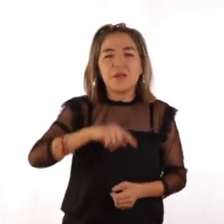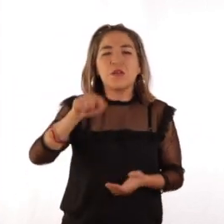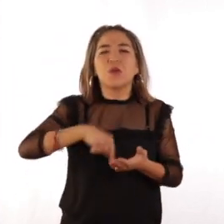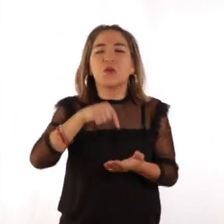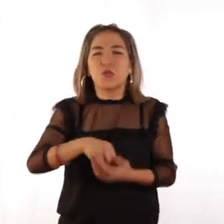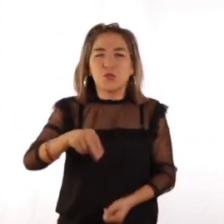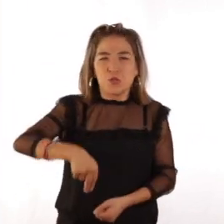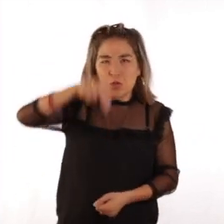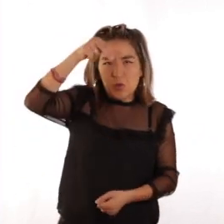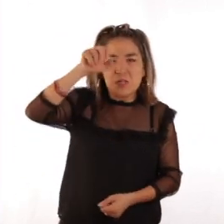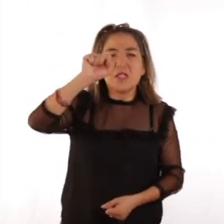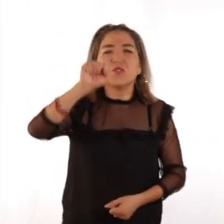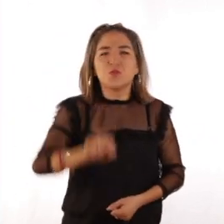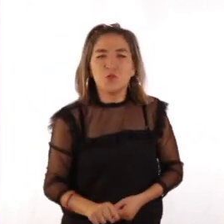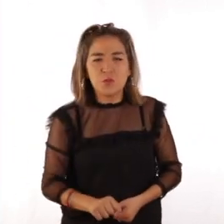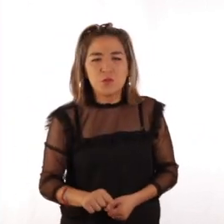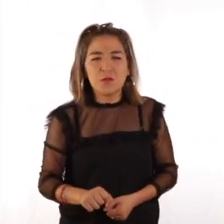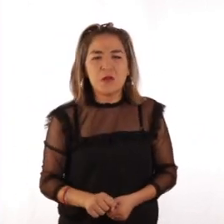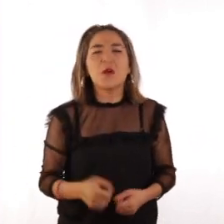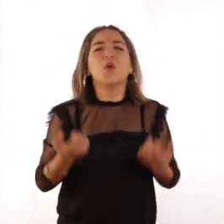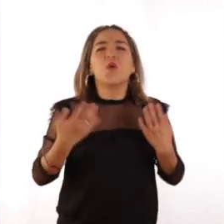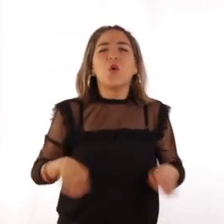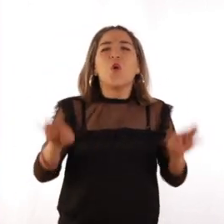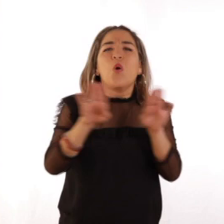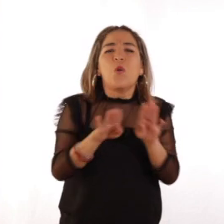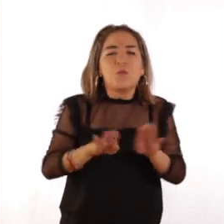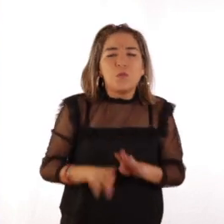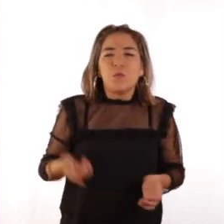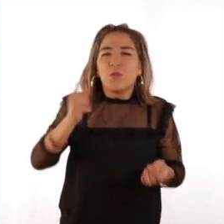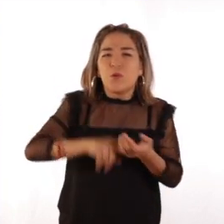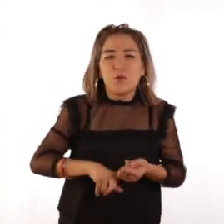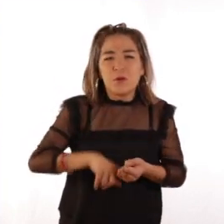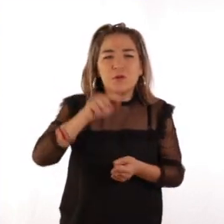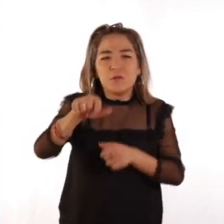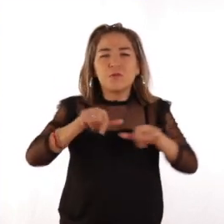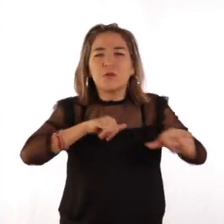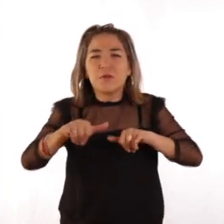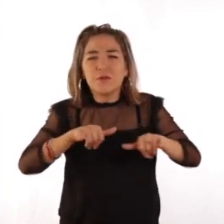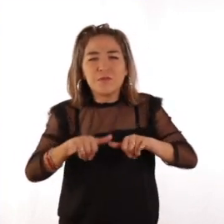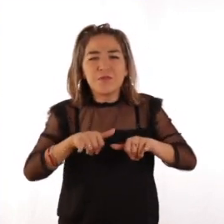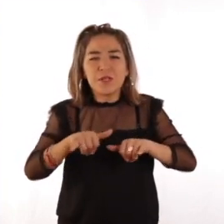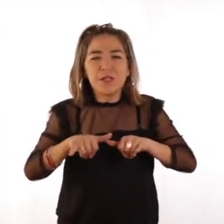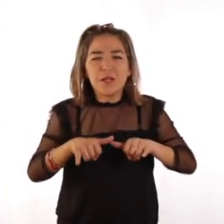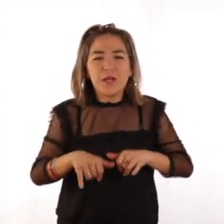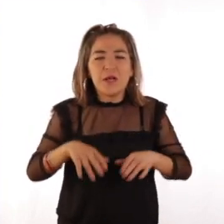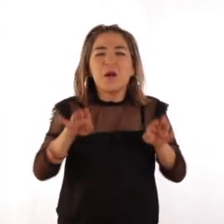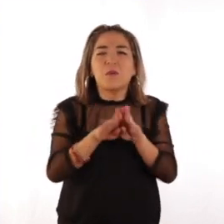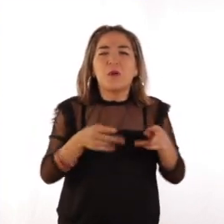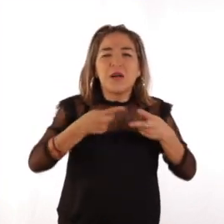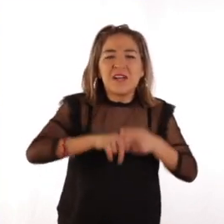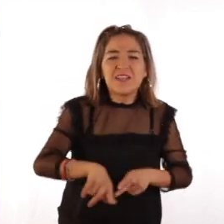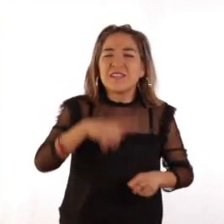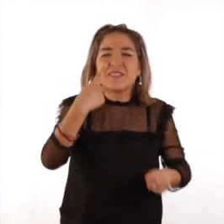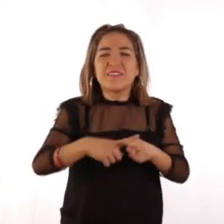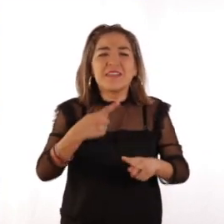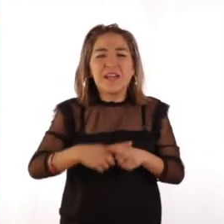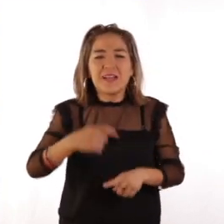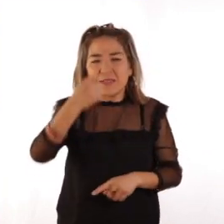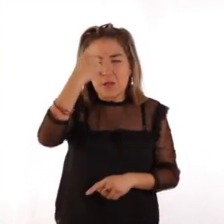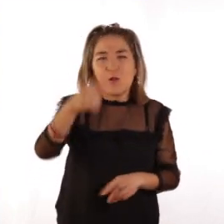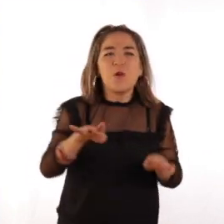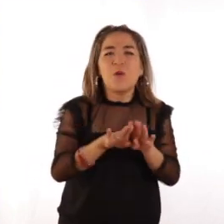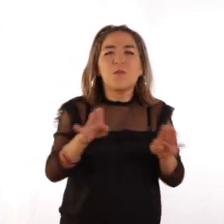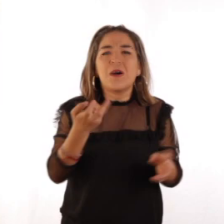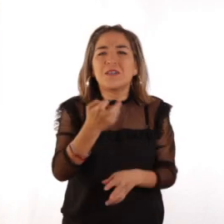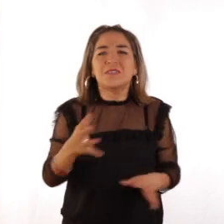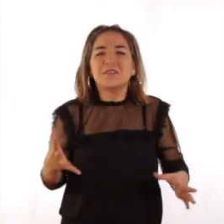México tiene frontera al norte, tiene frontera al sur. ¿Cómo es que se determinan geográficamente las fronteras y quién las define